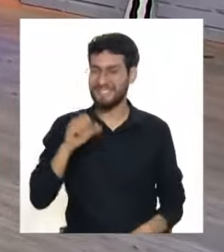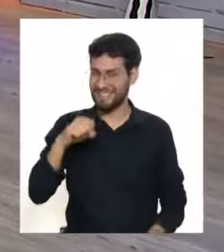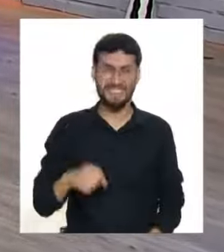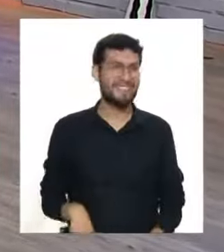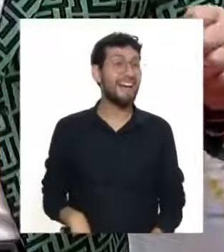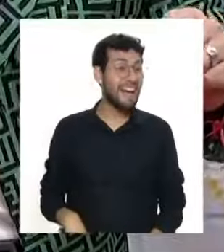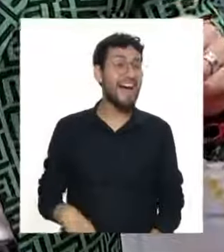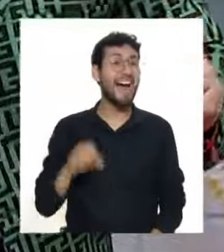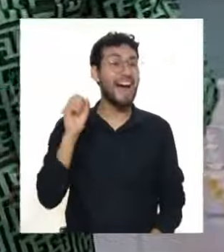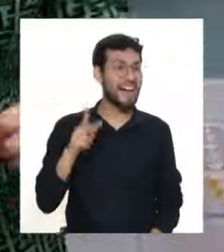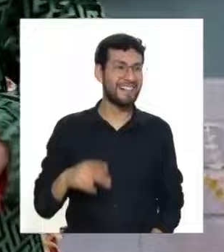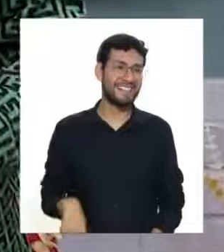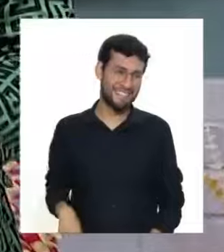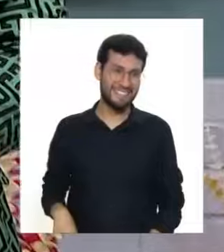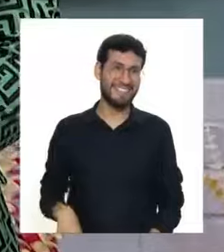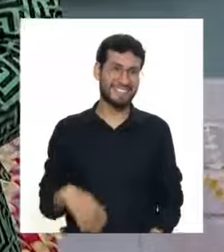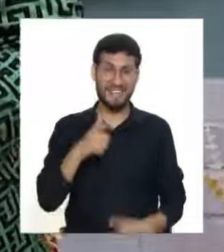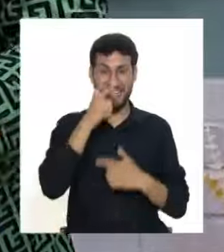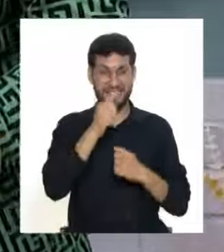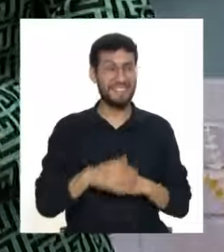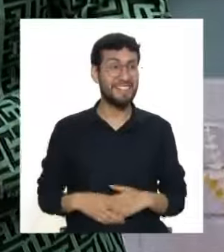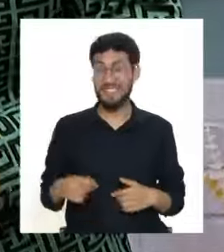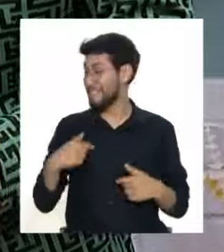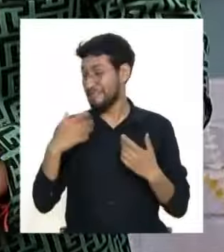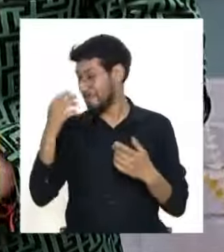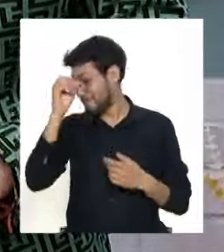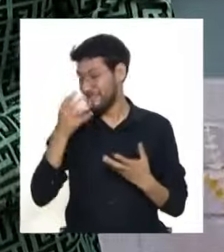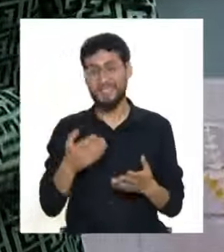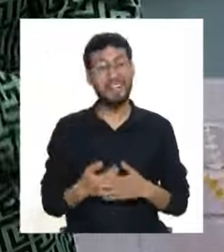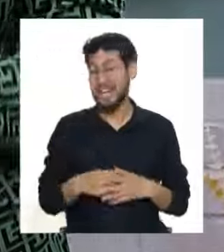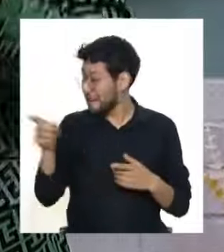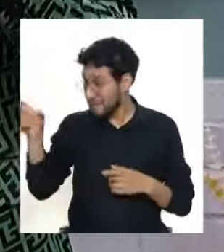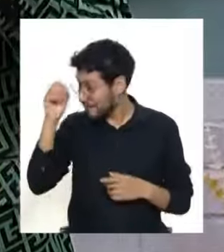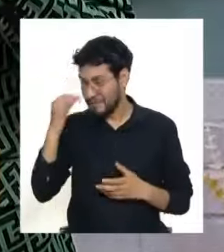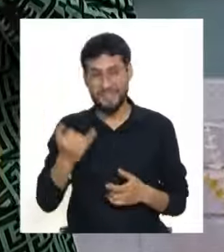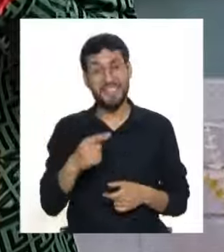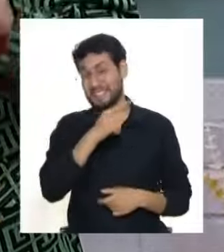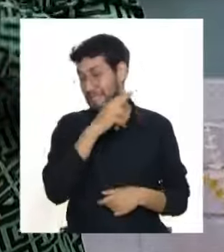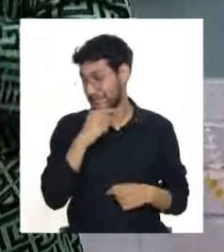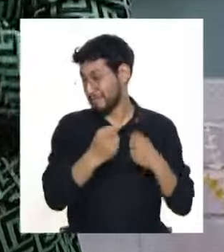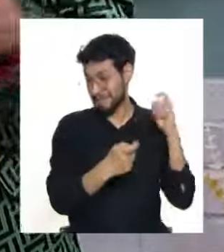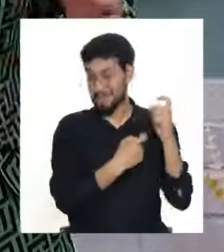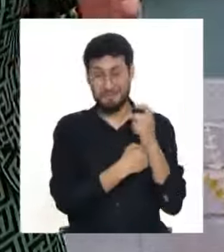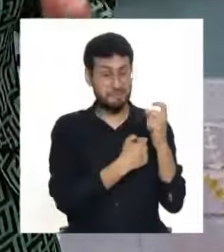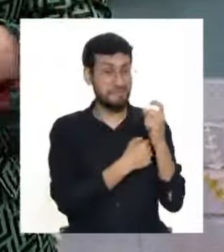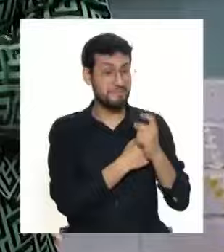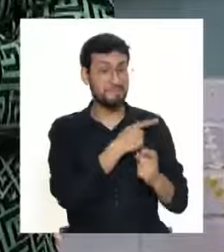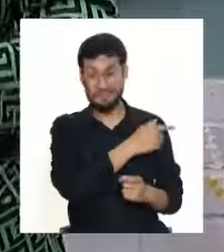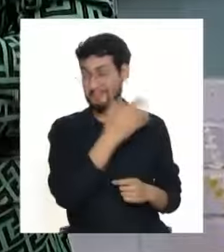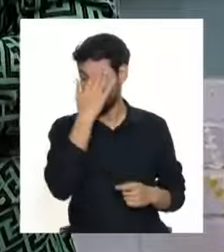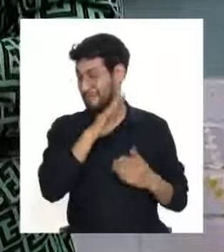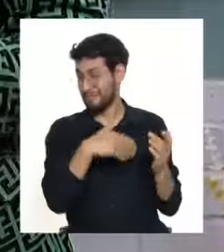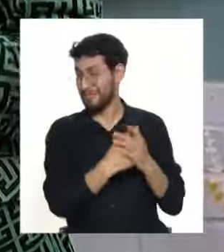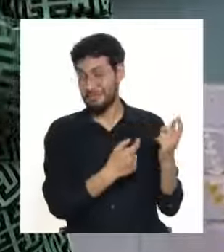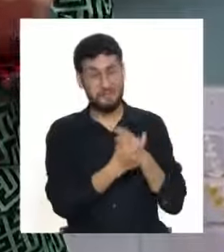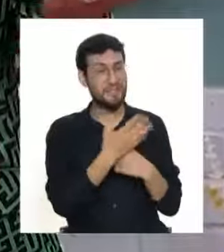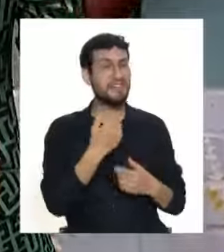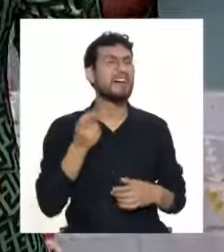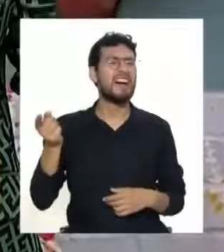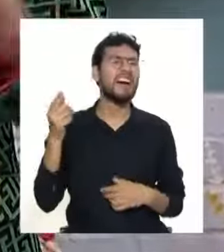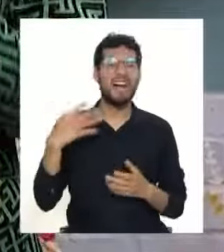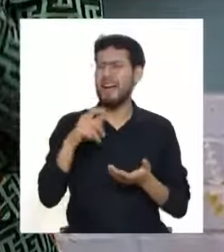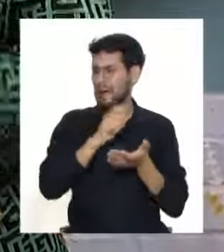Okay. Interesante, gracias. Acá, si no sabemos algo, no sabemos. Nicolás lo sabe todo y acá aprendemos todos. Es que todos los